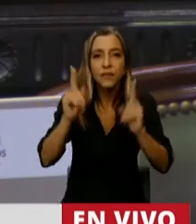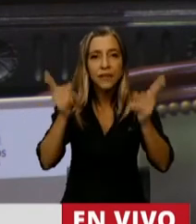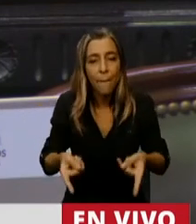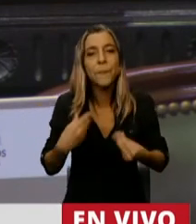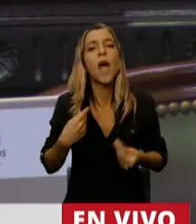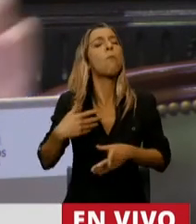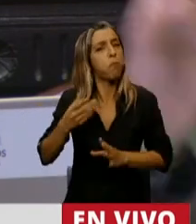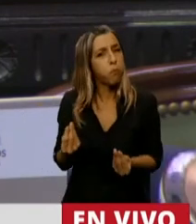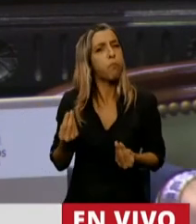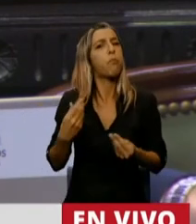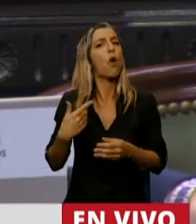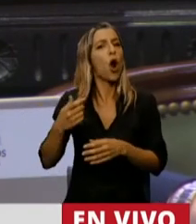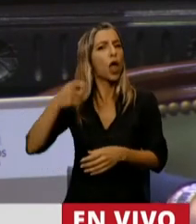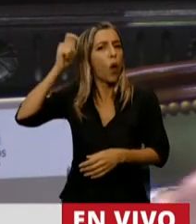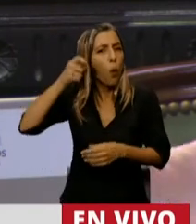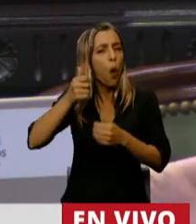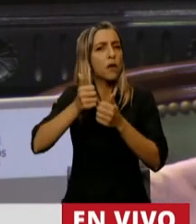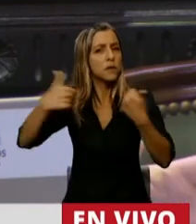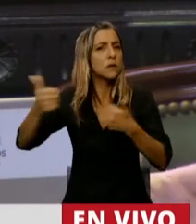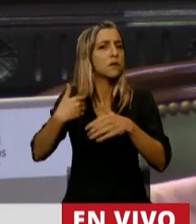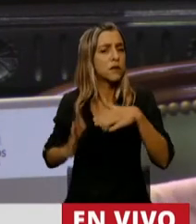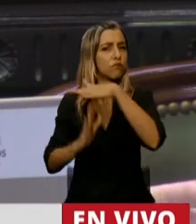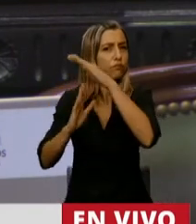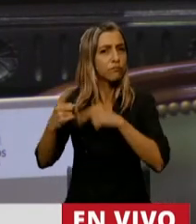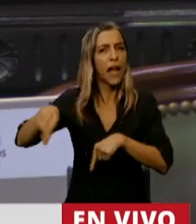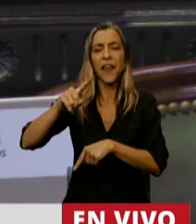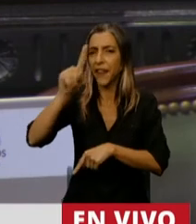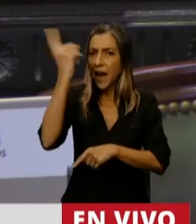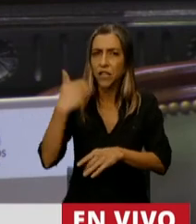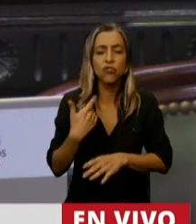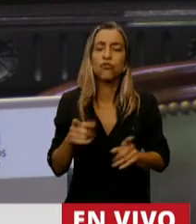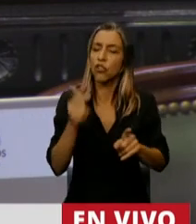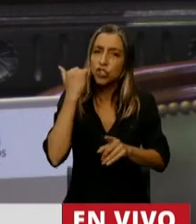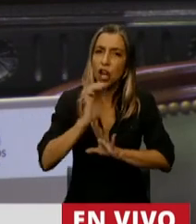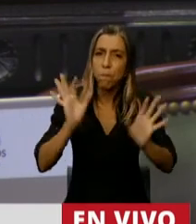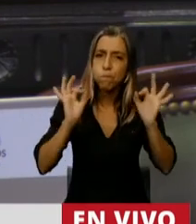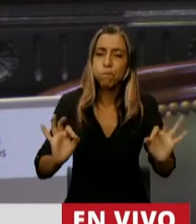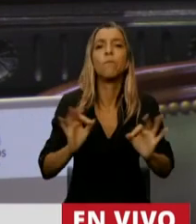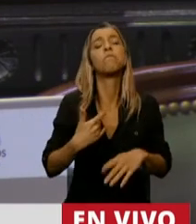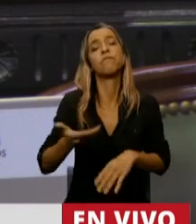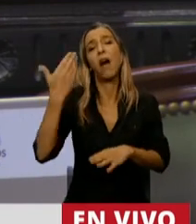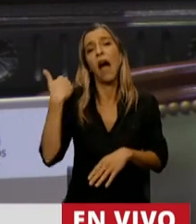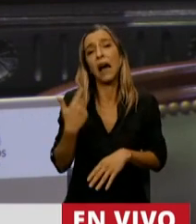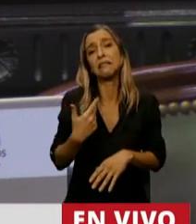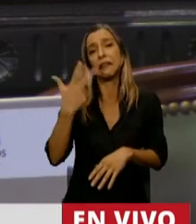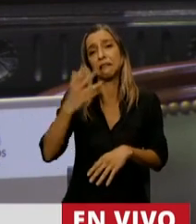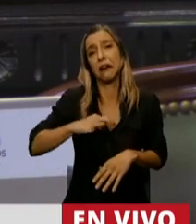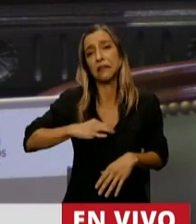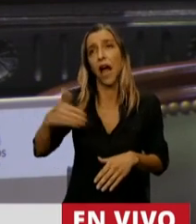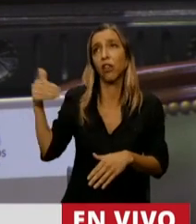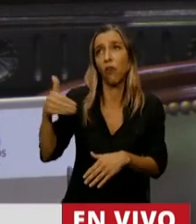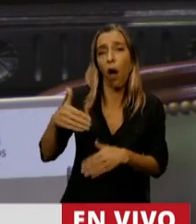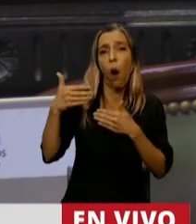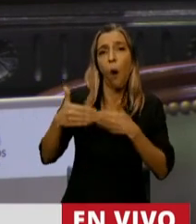de Justicia de la Nación, en tiempo y forma. La provincia de Santa Fe, el gobierno anterior de la provincia de Santa Fe demoró 3 años en hacer eso, lo hicimos el